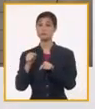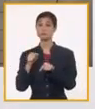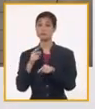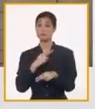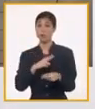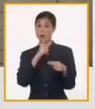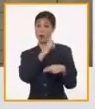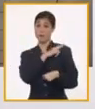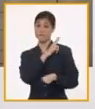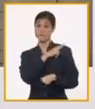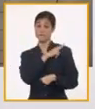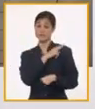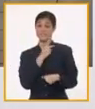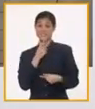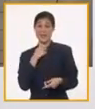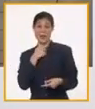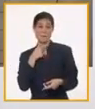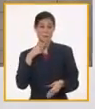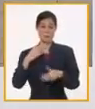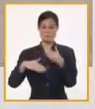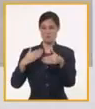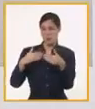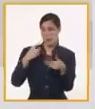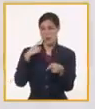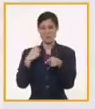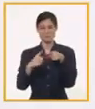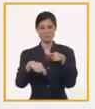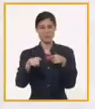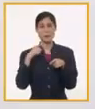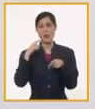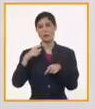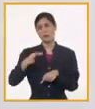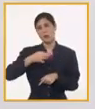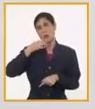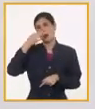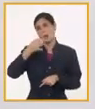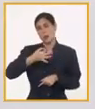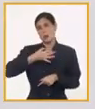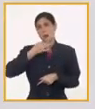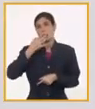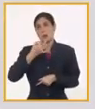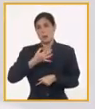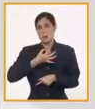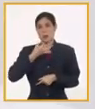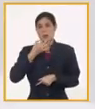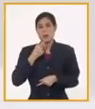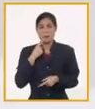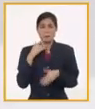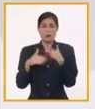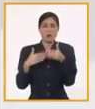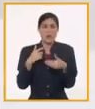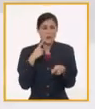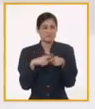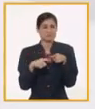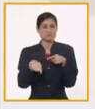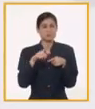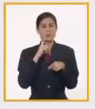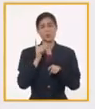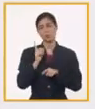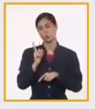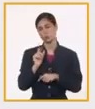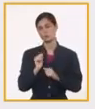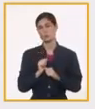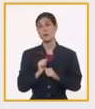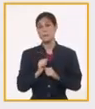todo lo que ha pasado. Ustedes no vamos a narrar esas cosas, los momentos como eran, las cosas. Pero usted se involucra en la lucha de